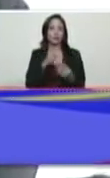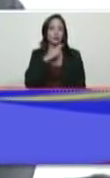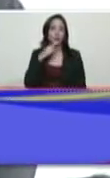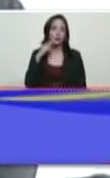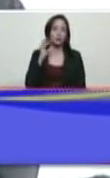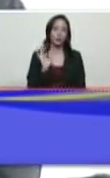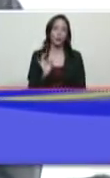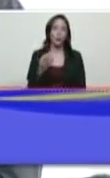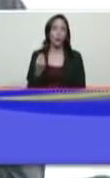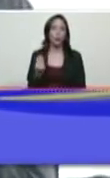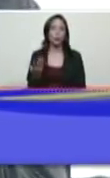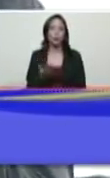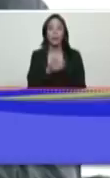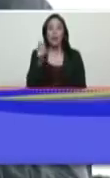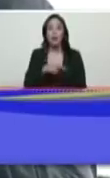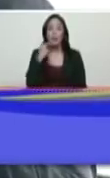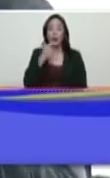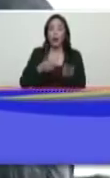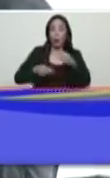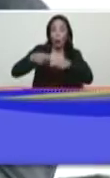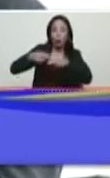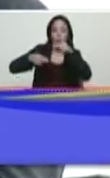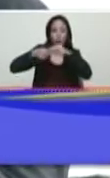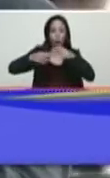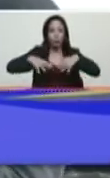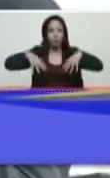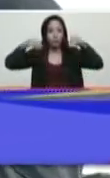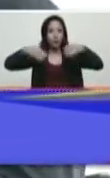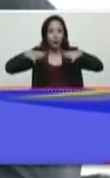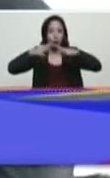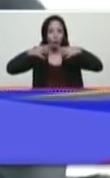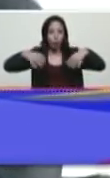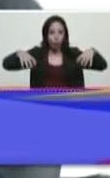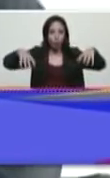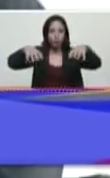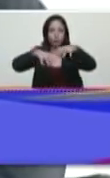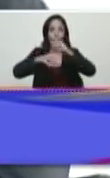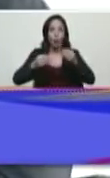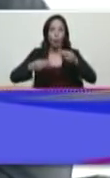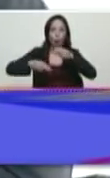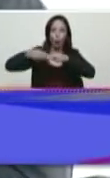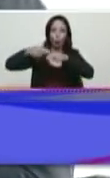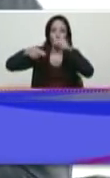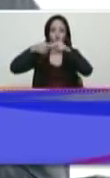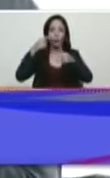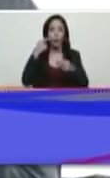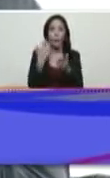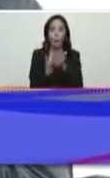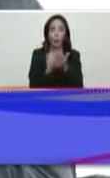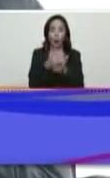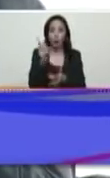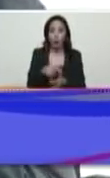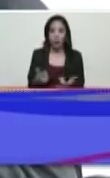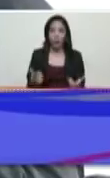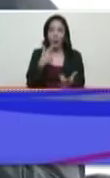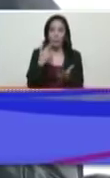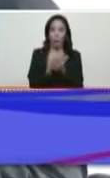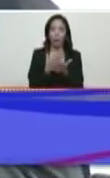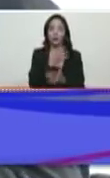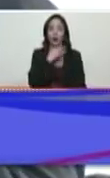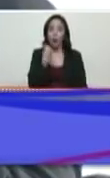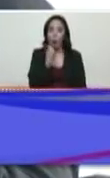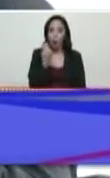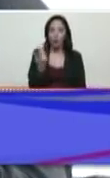expresó, presidente, toda la infraestructura instalada y las propuestas. Como usted decía, hemos encontrado miles de propuestas de jóvenes,